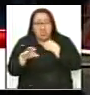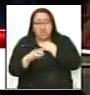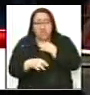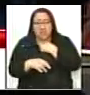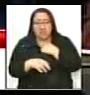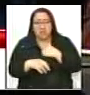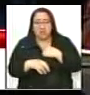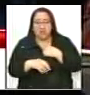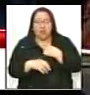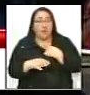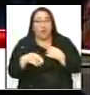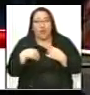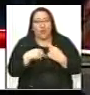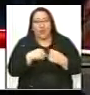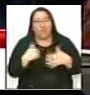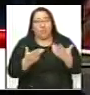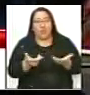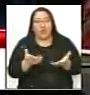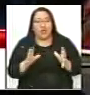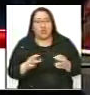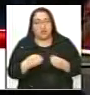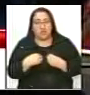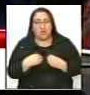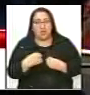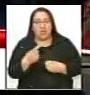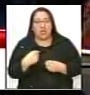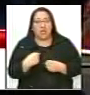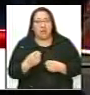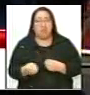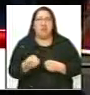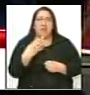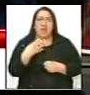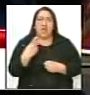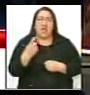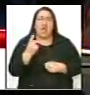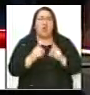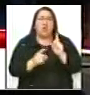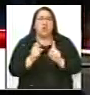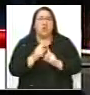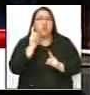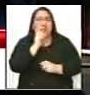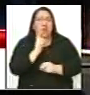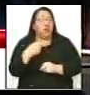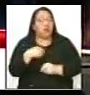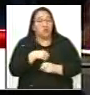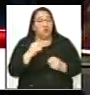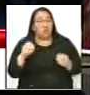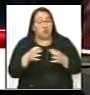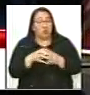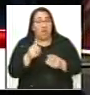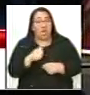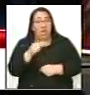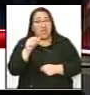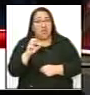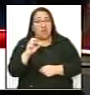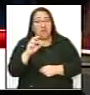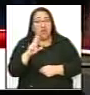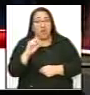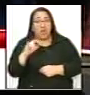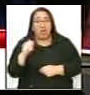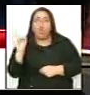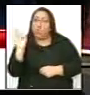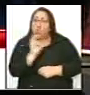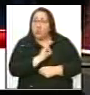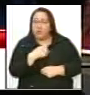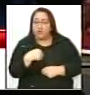presidente. Pero tampoco nosotros podemos permitir que nos calumnien o que digan algún tipo de mentiras. Nosotros como Alianza para el Progreso en ningún momento